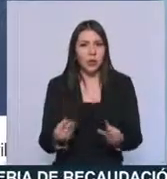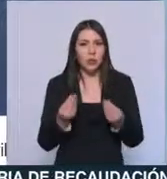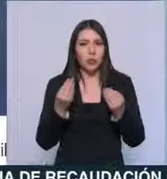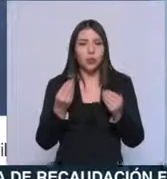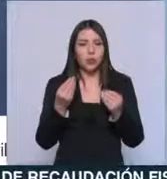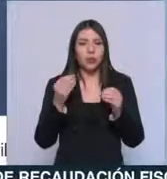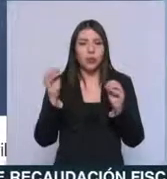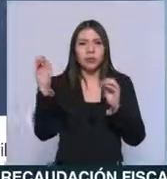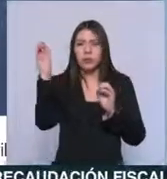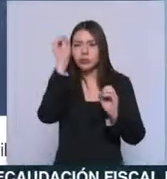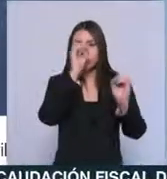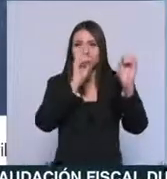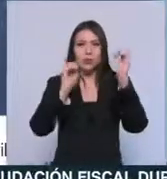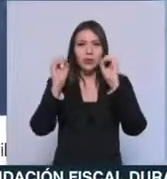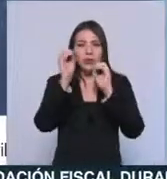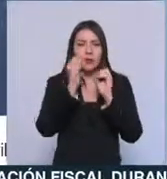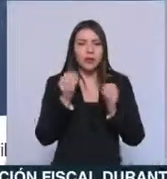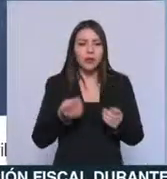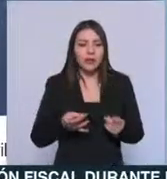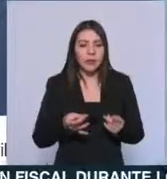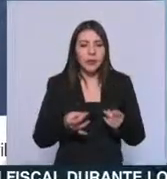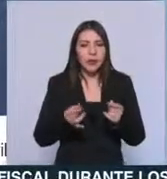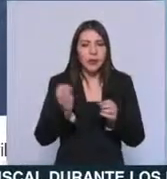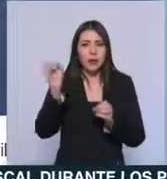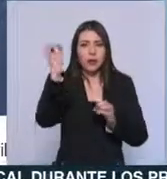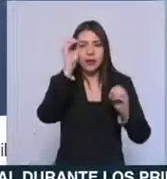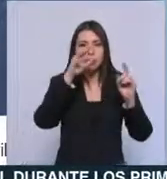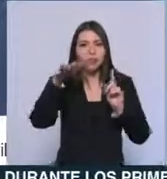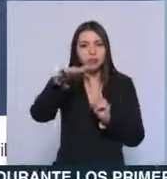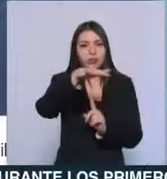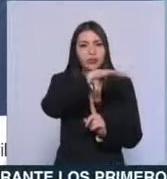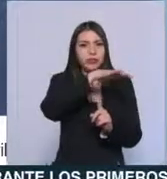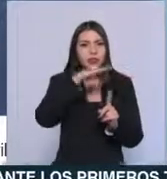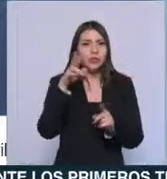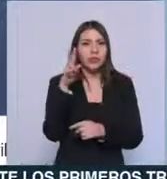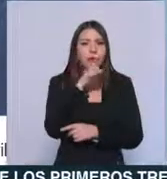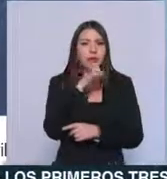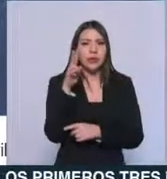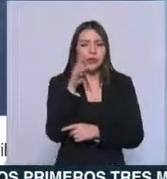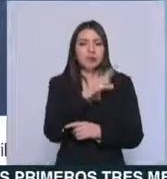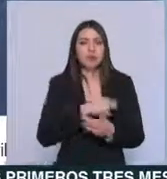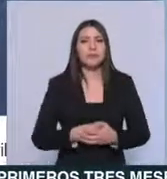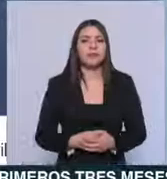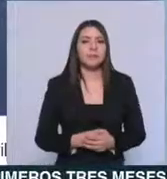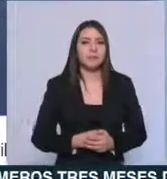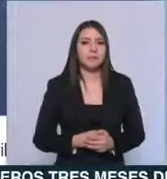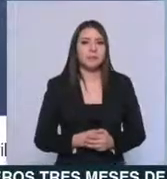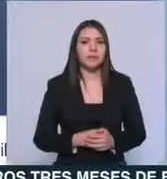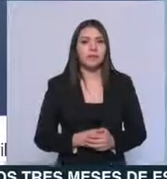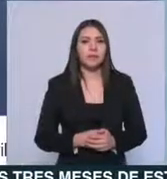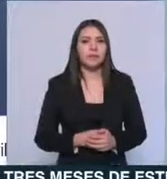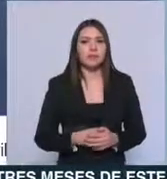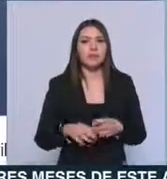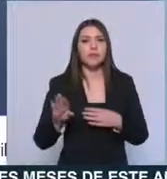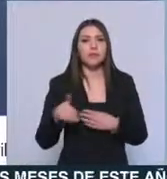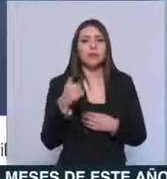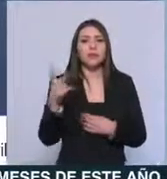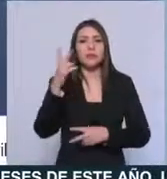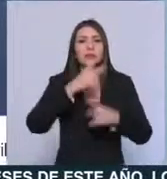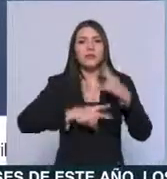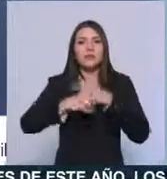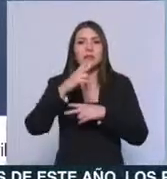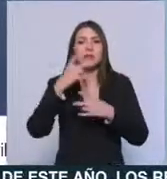finas y también de partículas suspendidas totales asociadas a diversos incendios provocados por